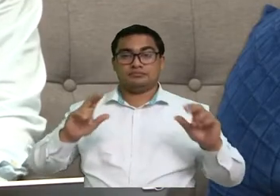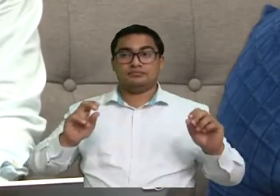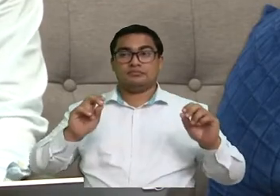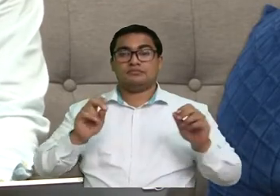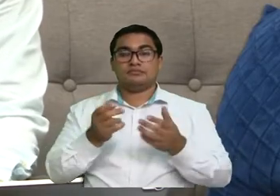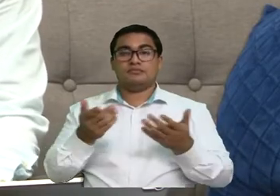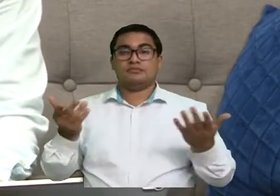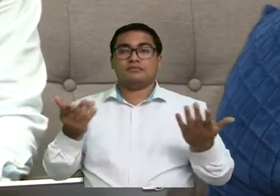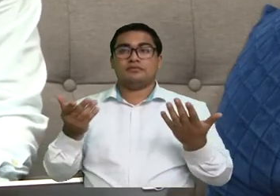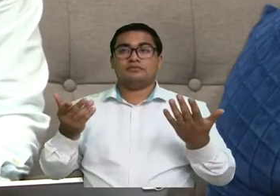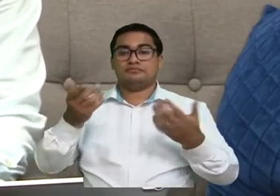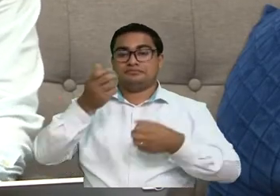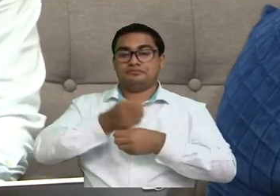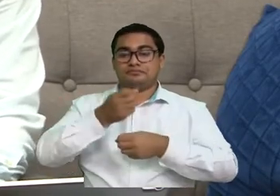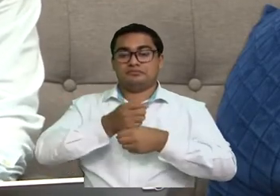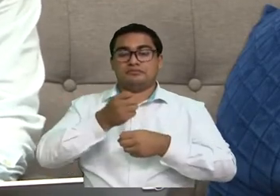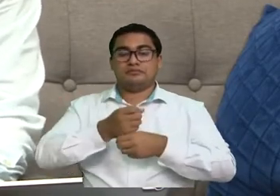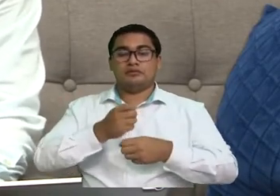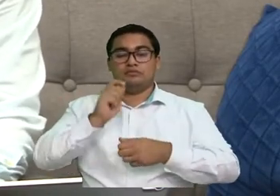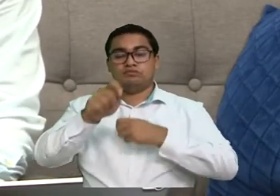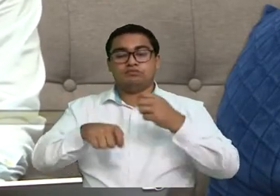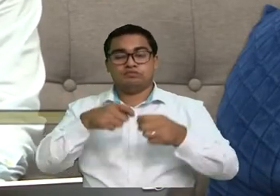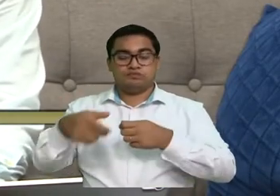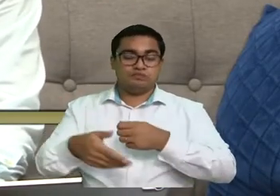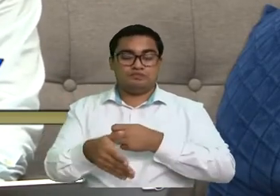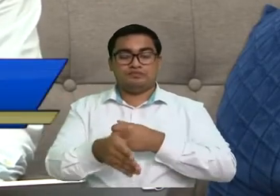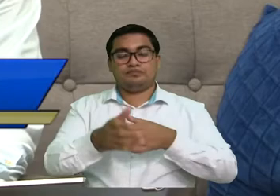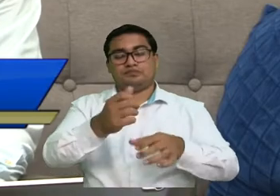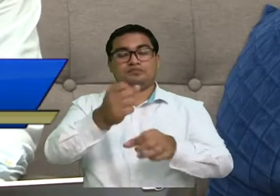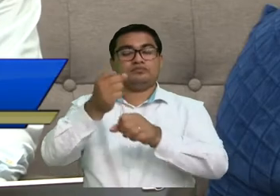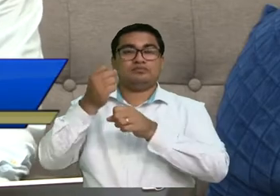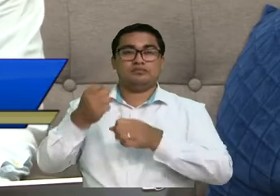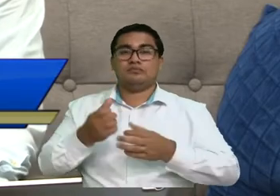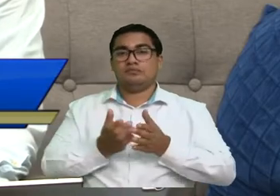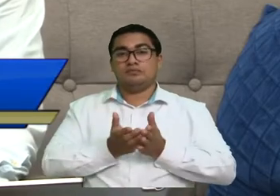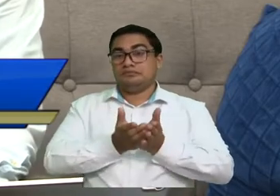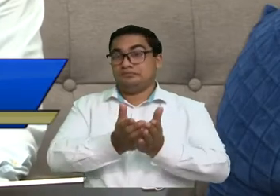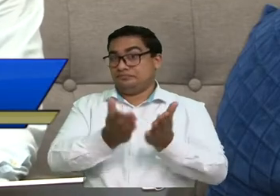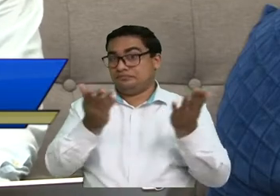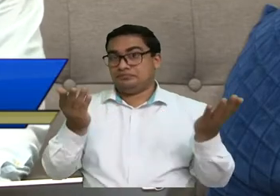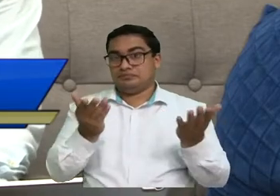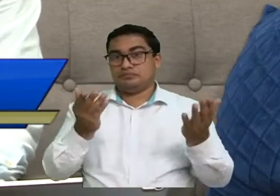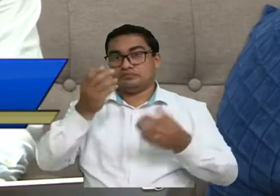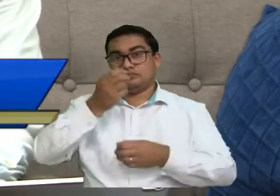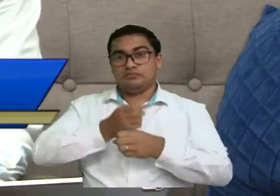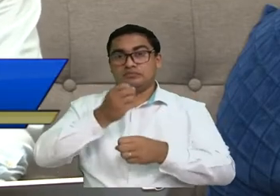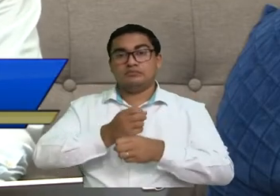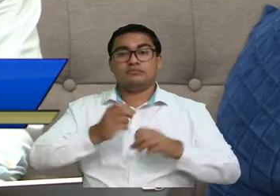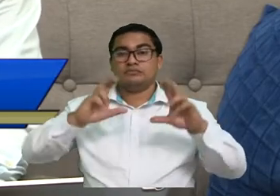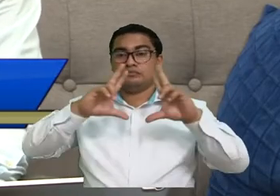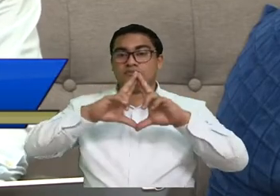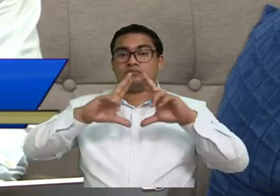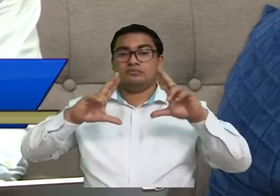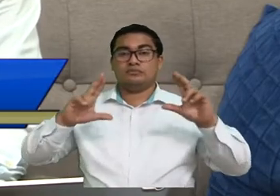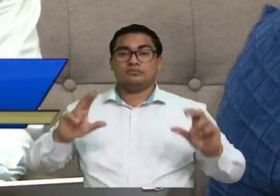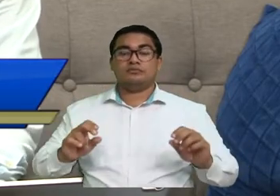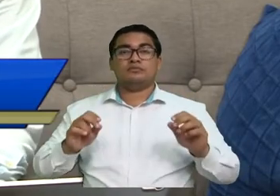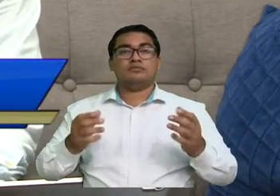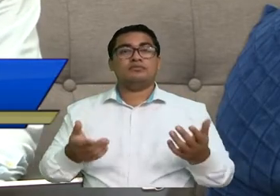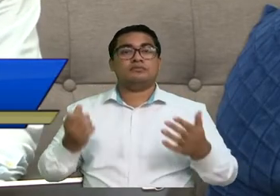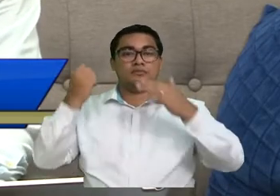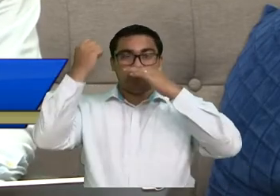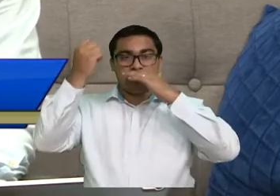la producción pesquera y acuícola nosotros seguimos construyendo patria, ¿verdad?, y seguimos construyendo revolución. Claro que sí, dentro